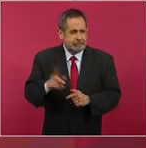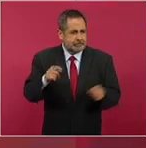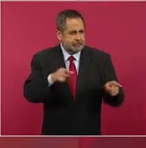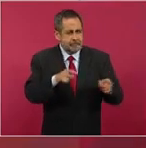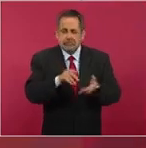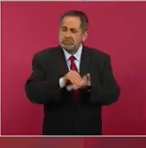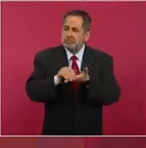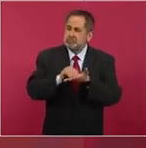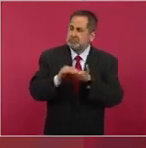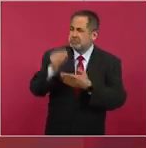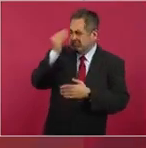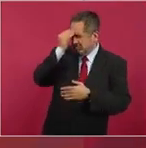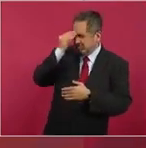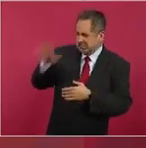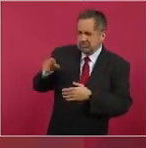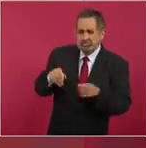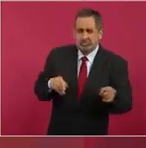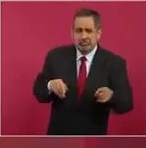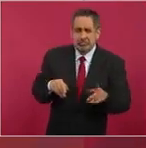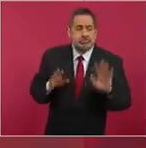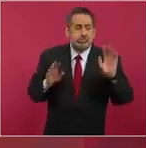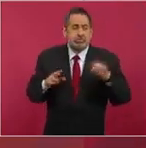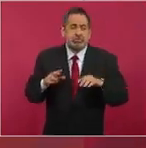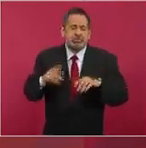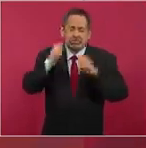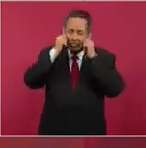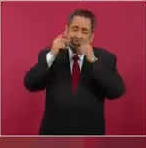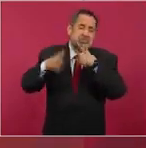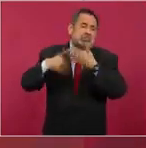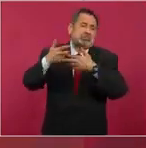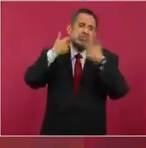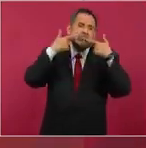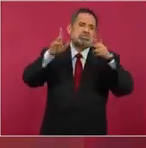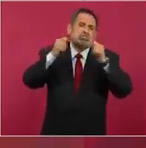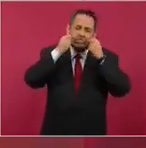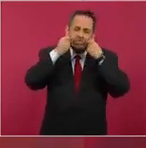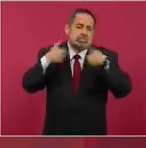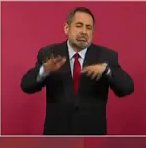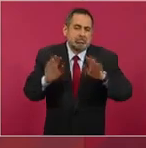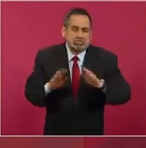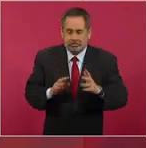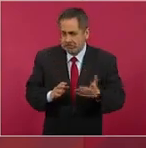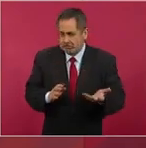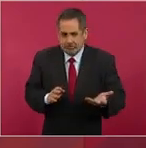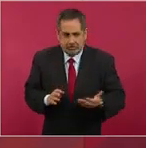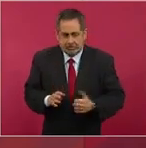calumnias, ya luego se ve